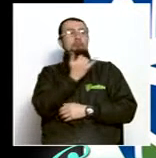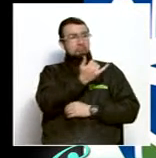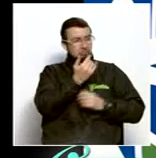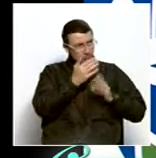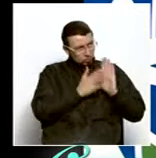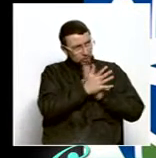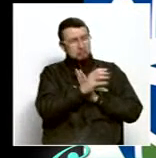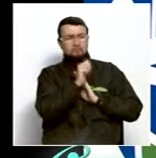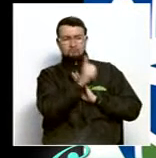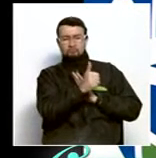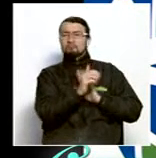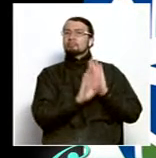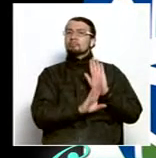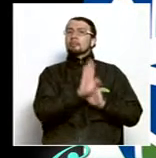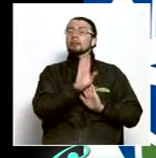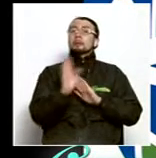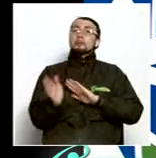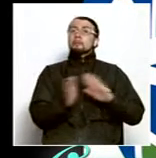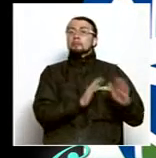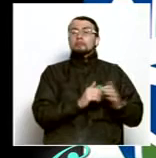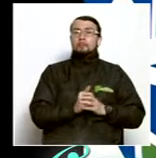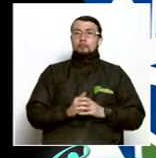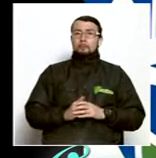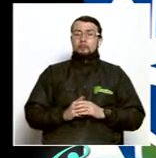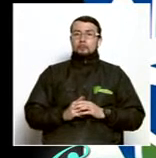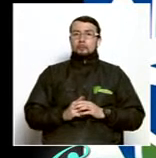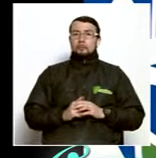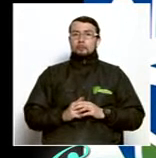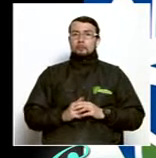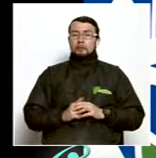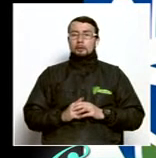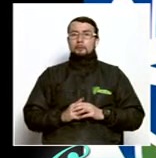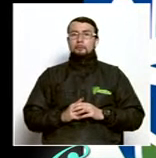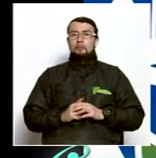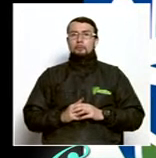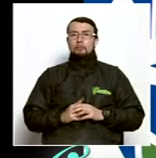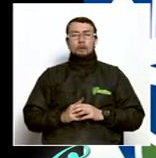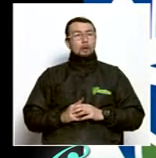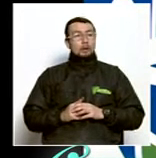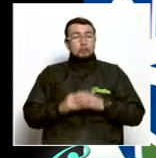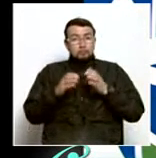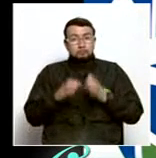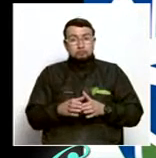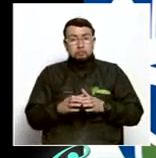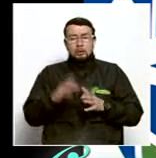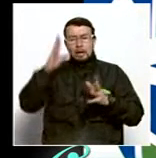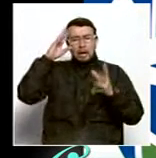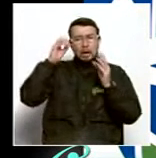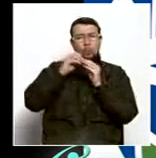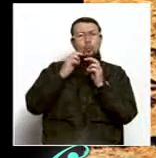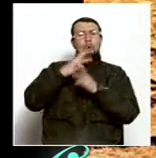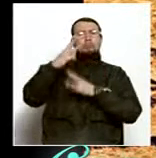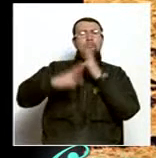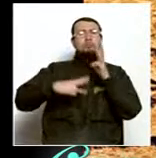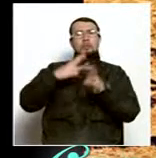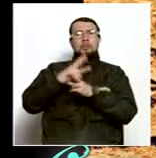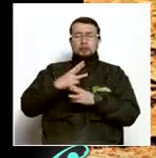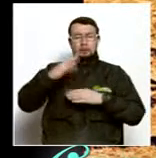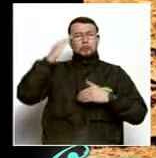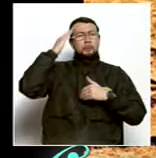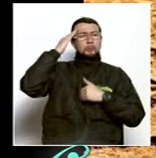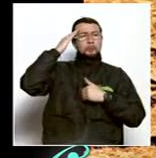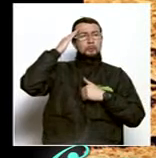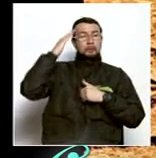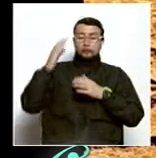¿no? Pues digamos que en este momento nosotros desde el Pacto Mundial Consciente y desde el movimiento